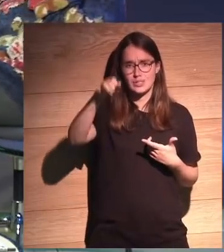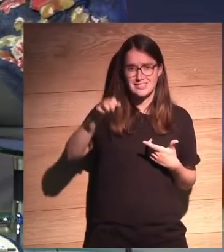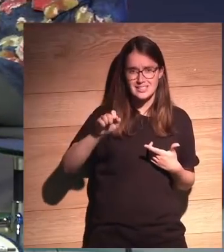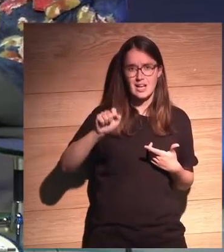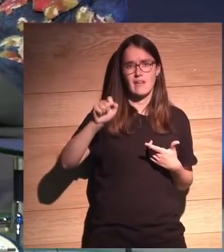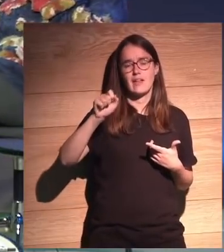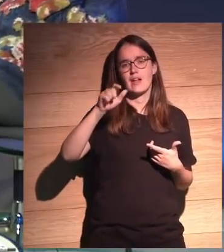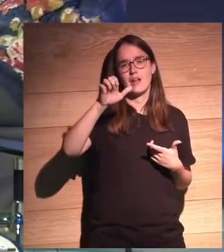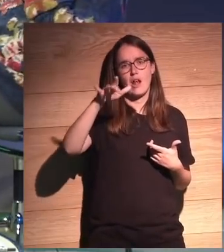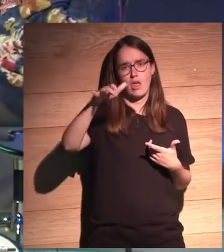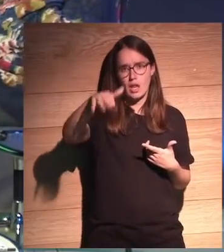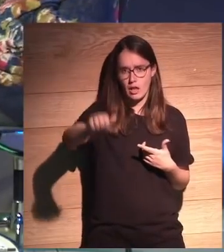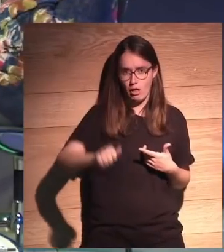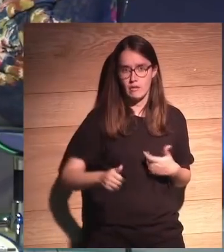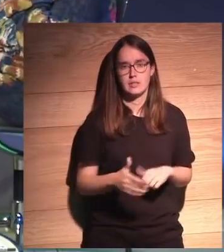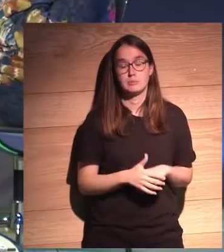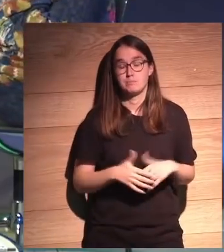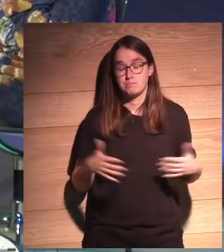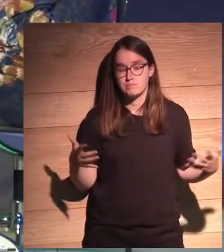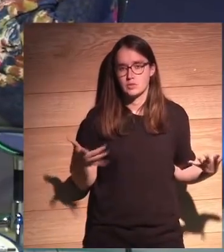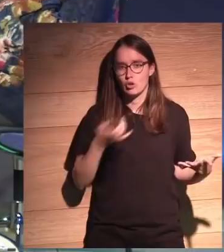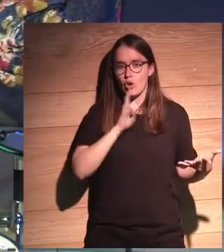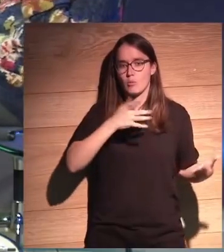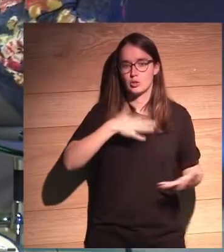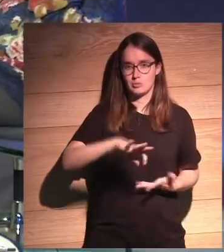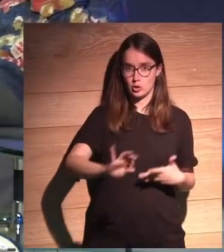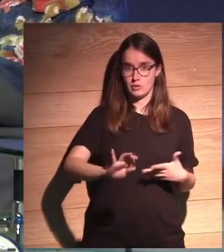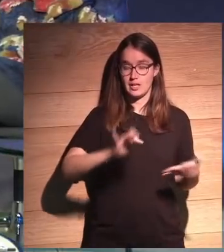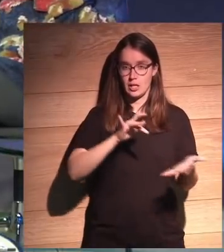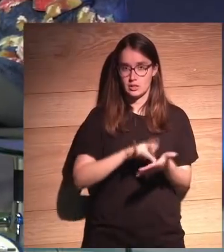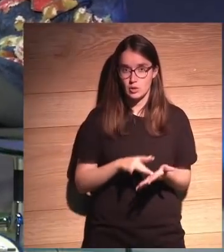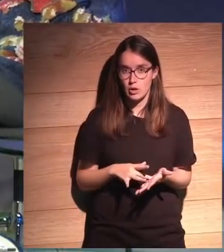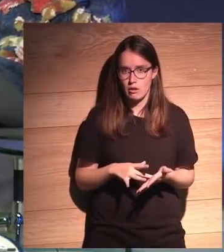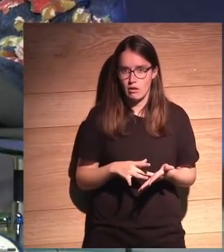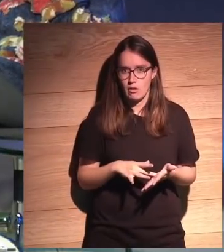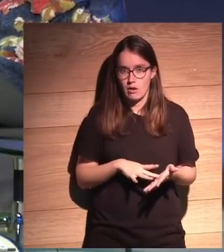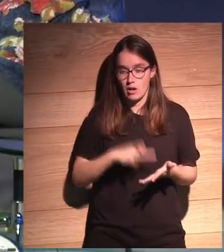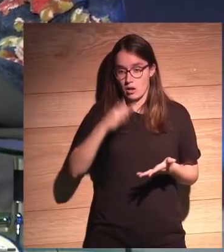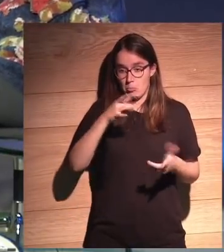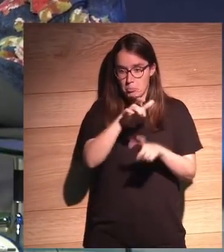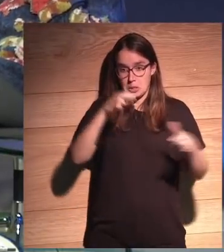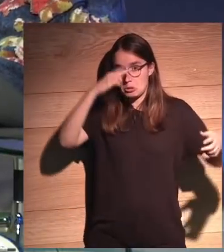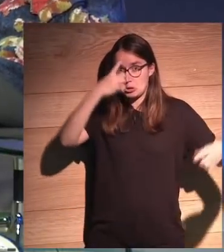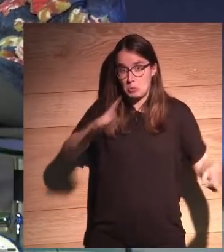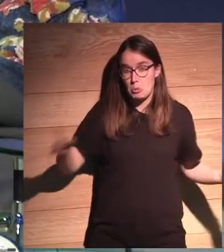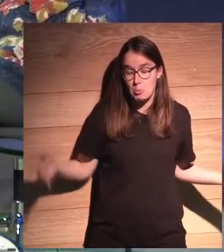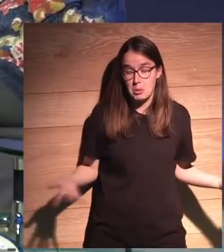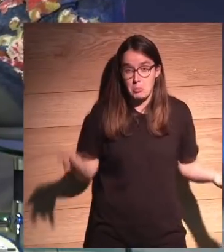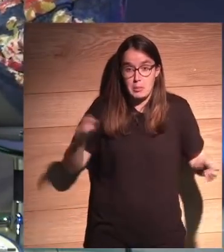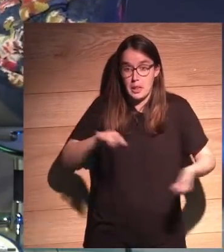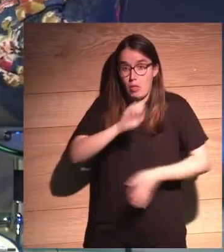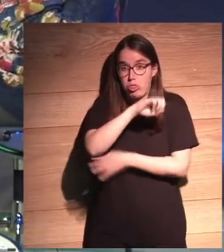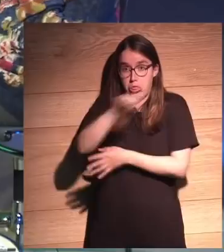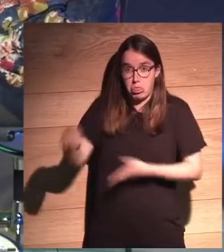Elena Fortún. Pues, ¿cómo es posible que esto ocurra y que no le preocupe a nadie? Parece